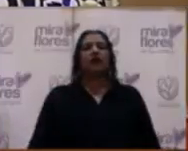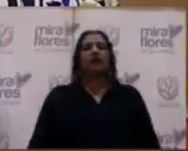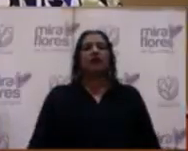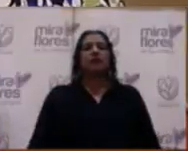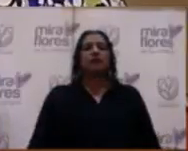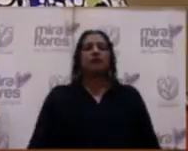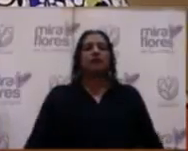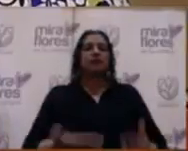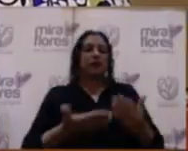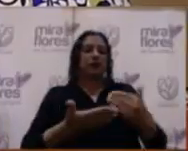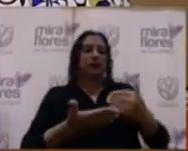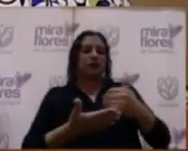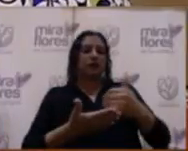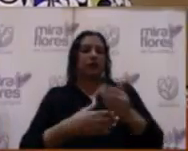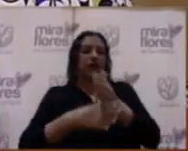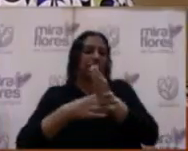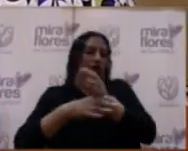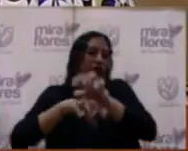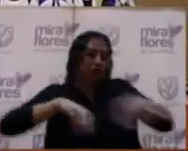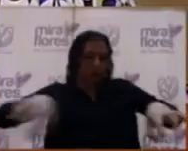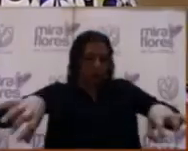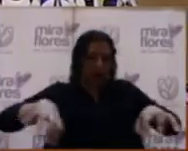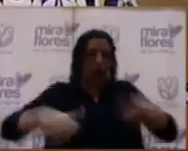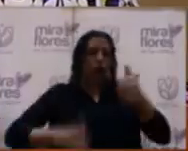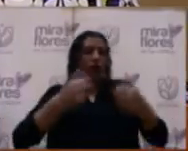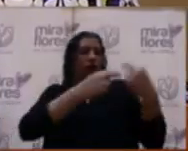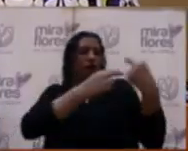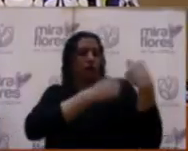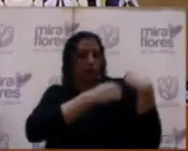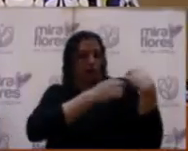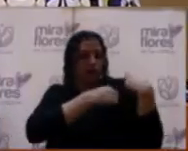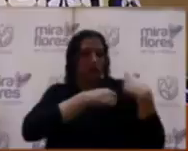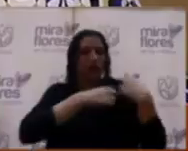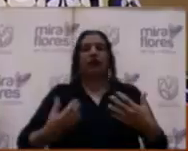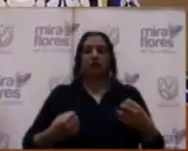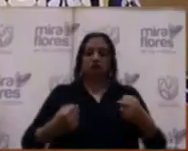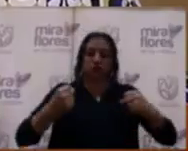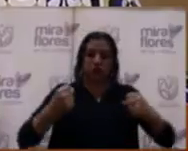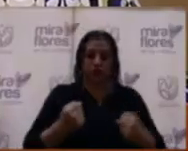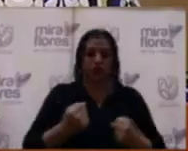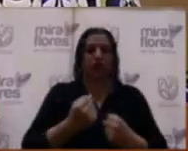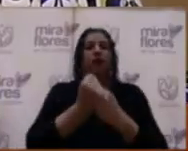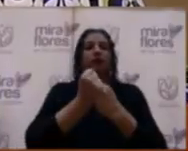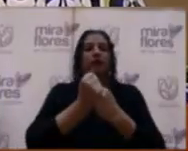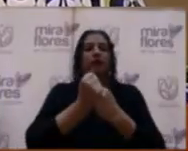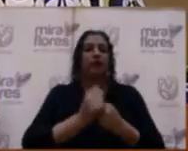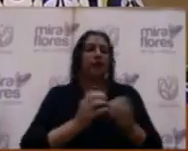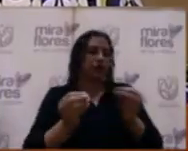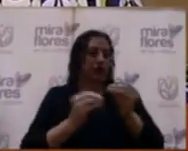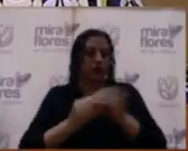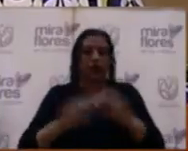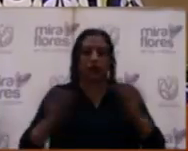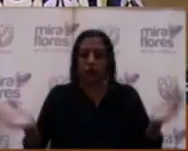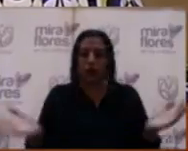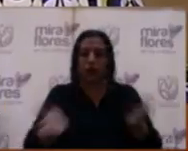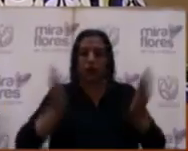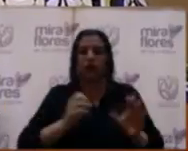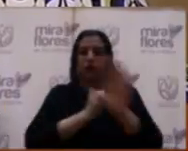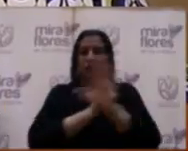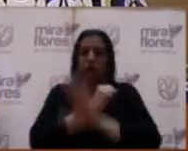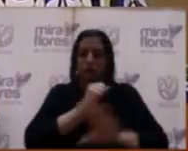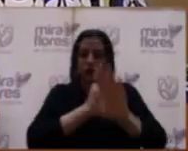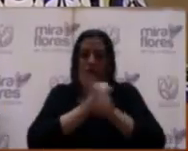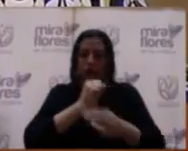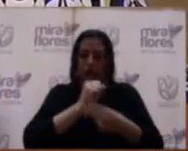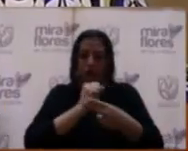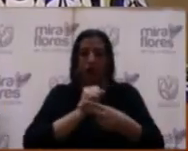dividir responsabilidades entre la municipalidad y el ejército para el sostenimiento, mantenimiento, promoción, seguridad